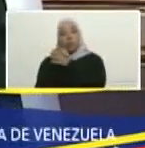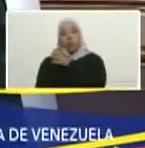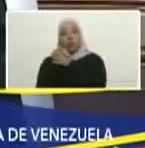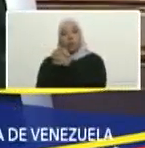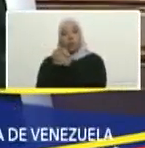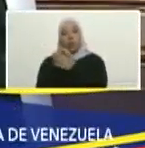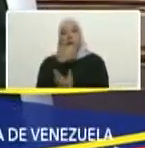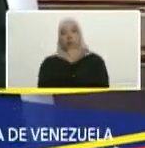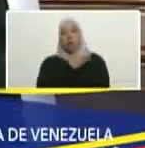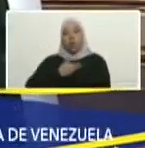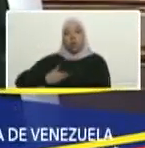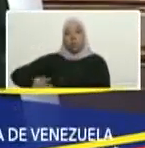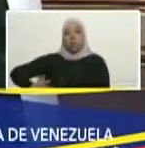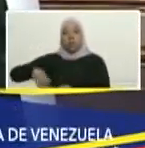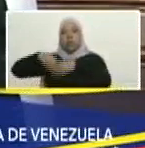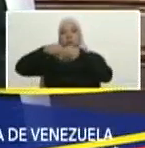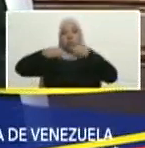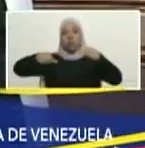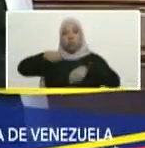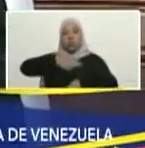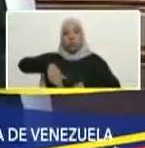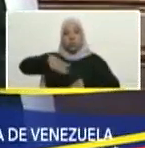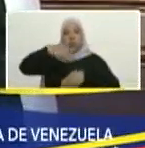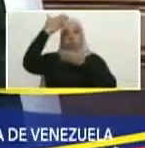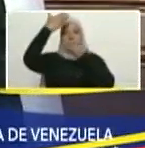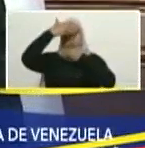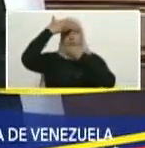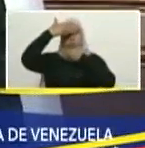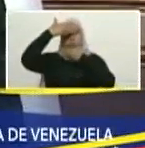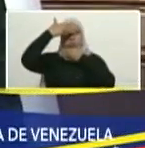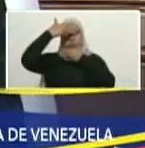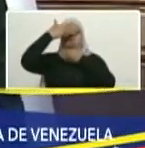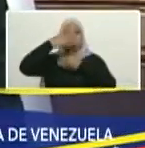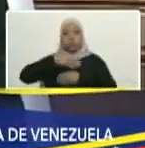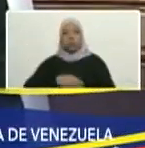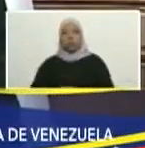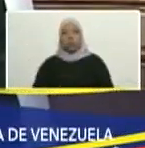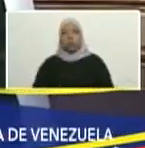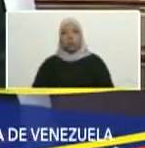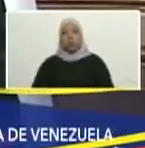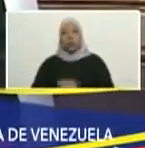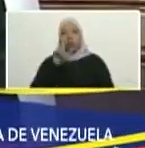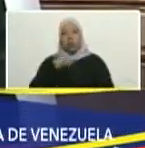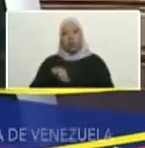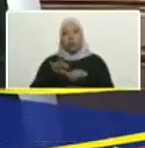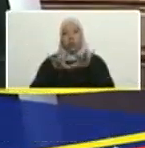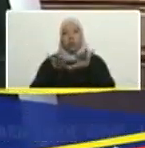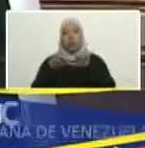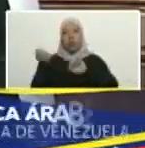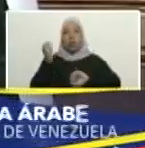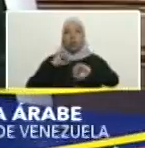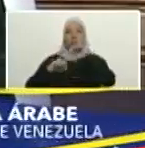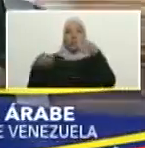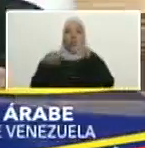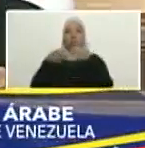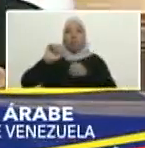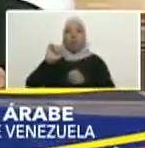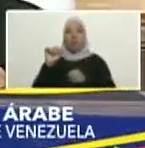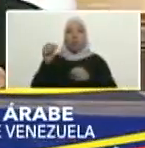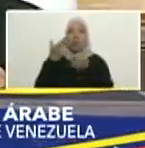presidente de la República Árabe Saharaui y secretario general del Frente Polisario para